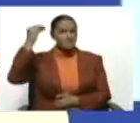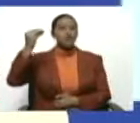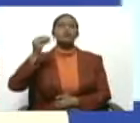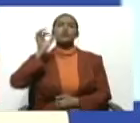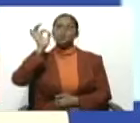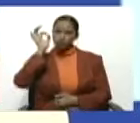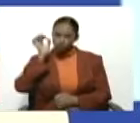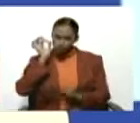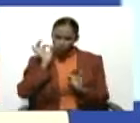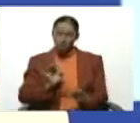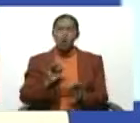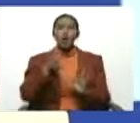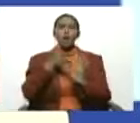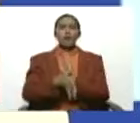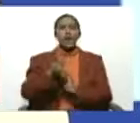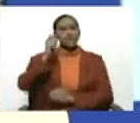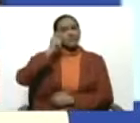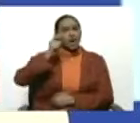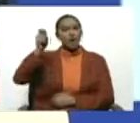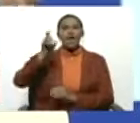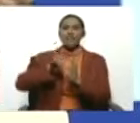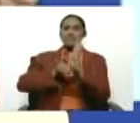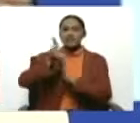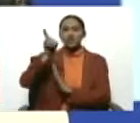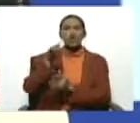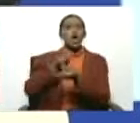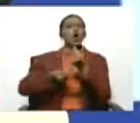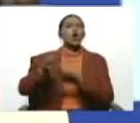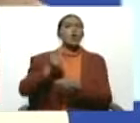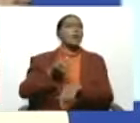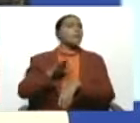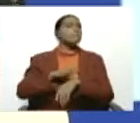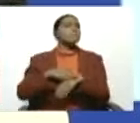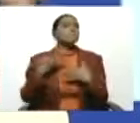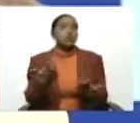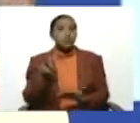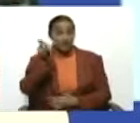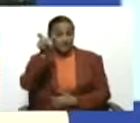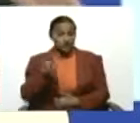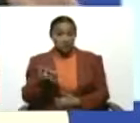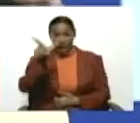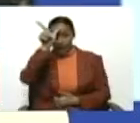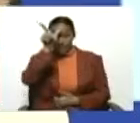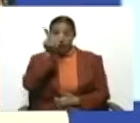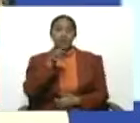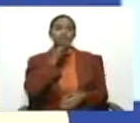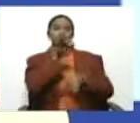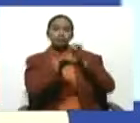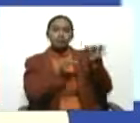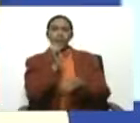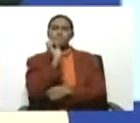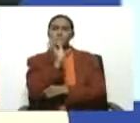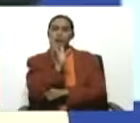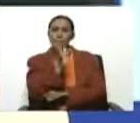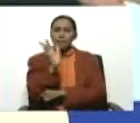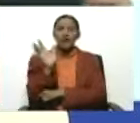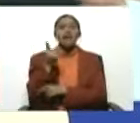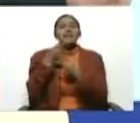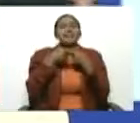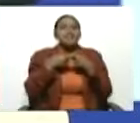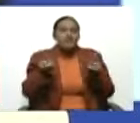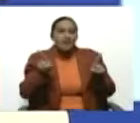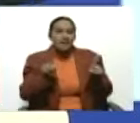precursor del desarrollo y la economía del desarrollo porque él habló y que hizo la diferencia entre